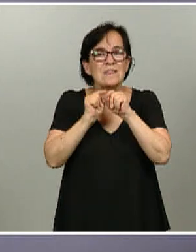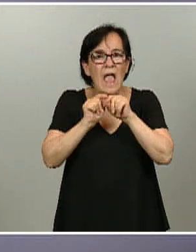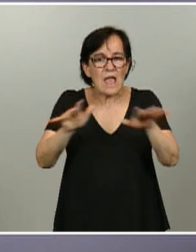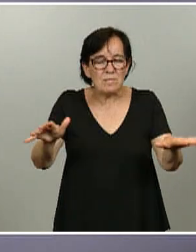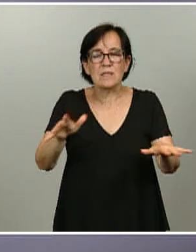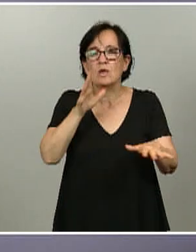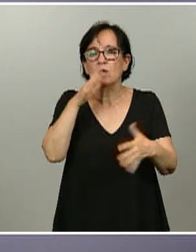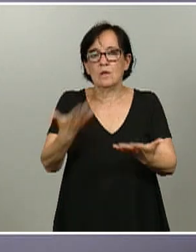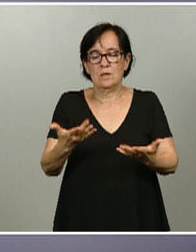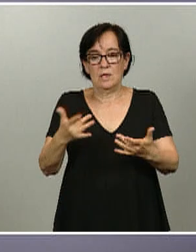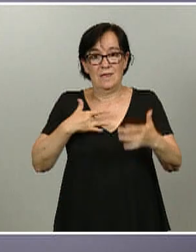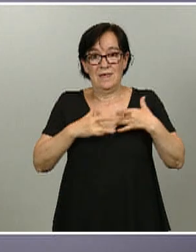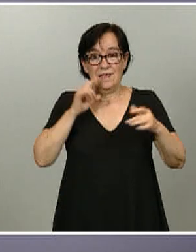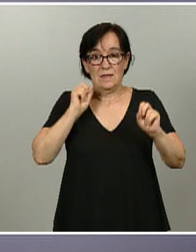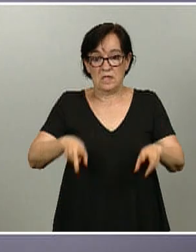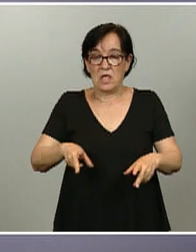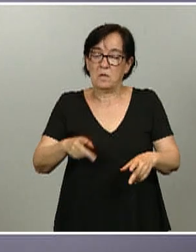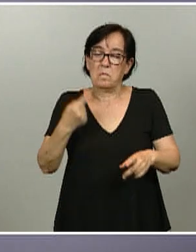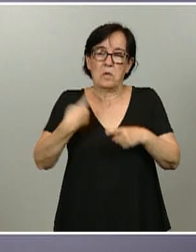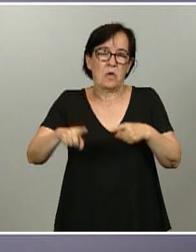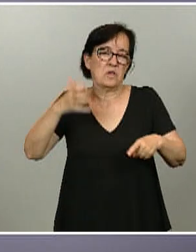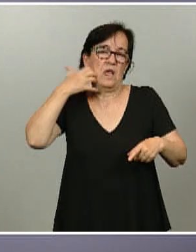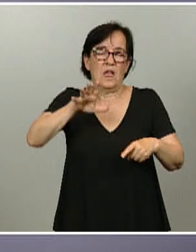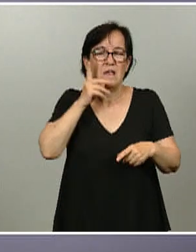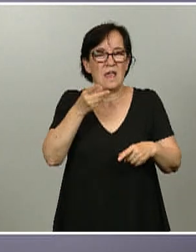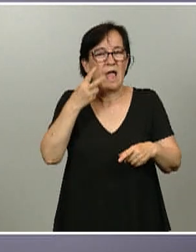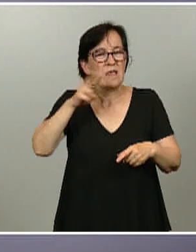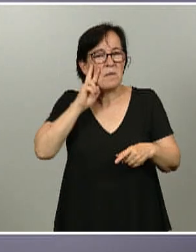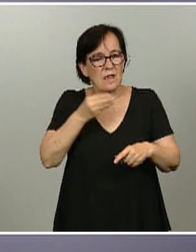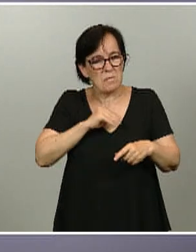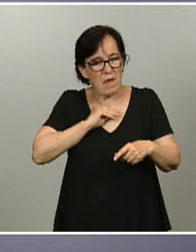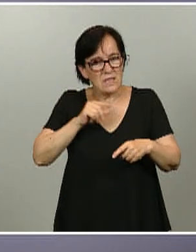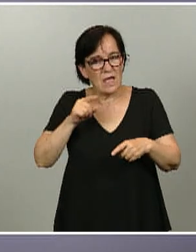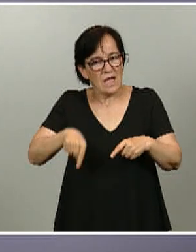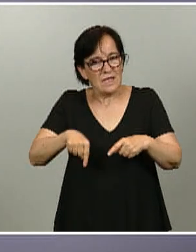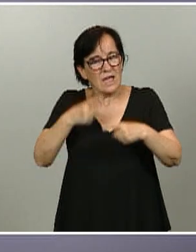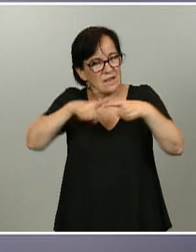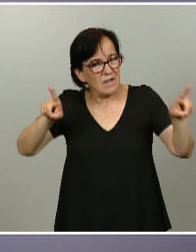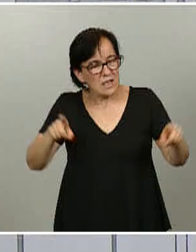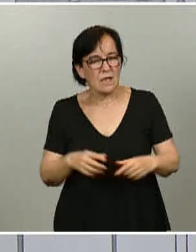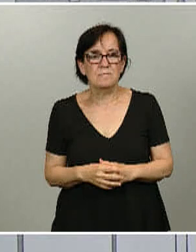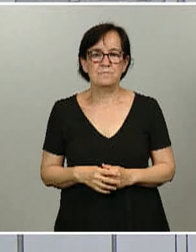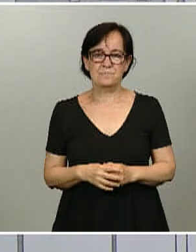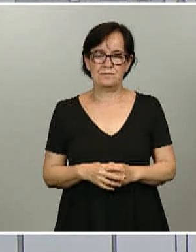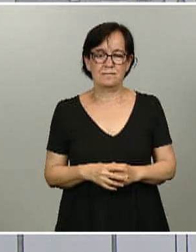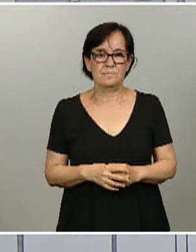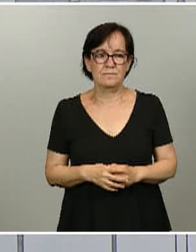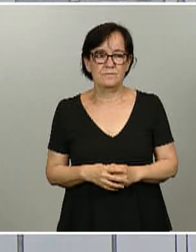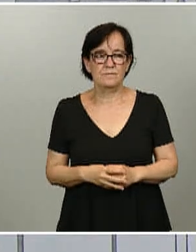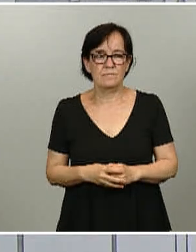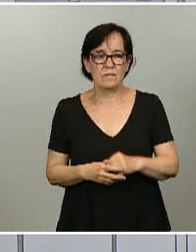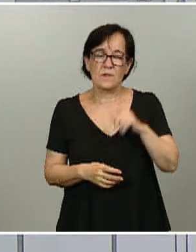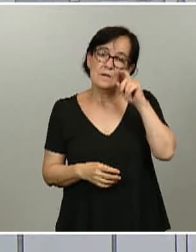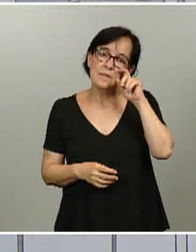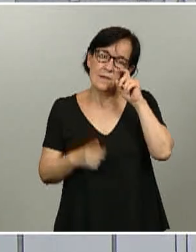asintomáticos es anecdótica. ¿La experiencia de España en este sentido es diferente? En un país donde ha